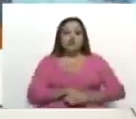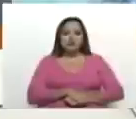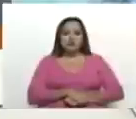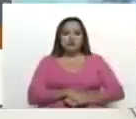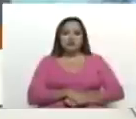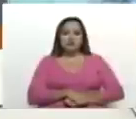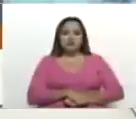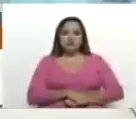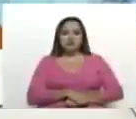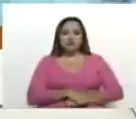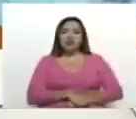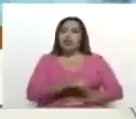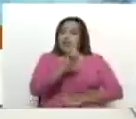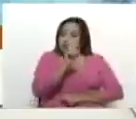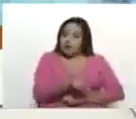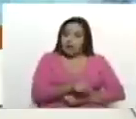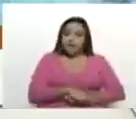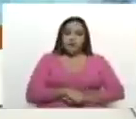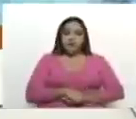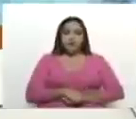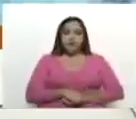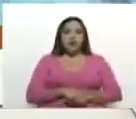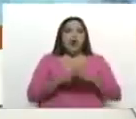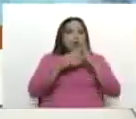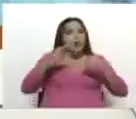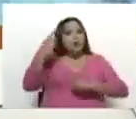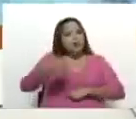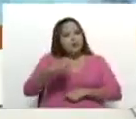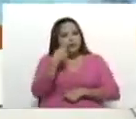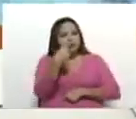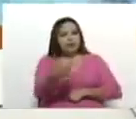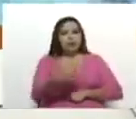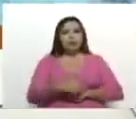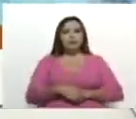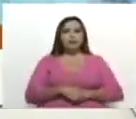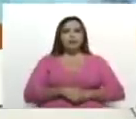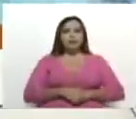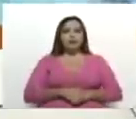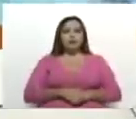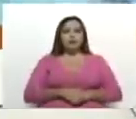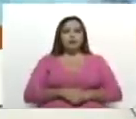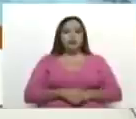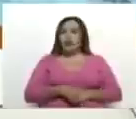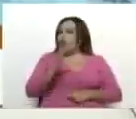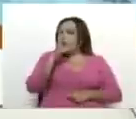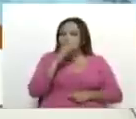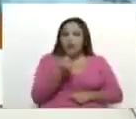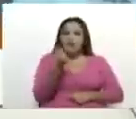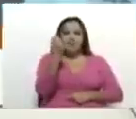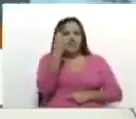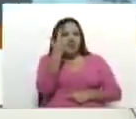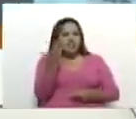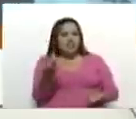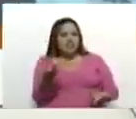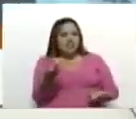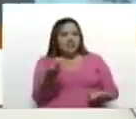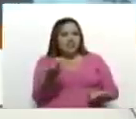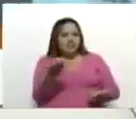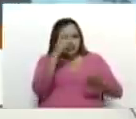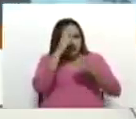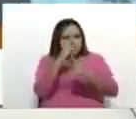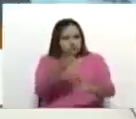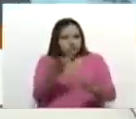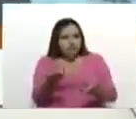y por otra parte todo hay que decirlo es demasiado inmoral que quienes dirigieron